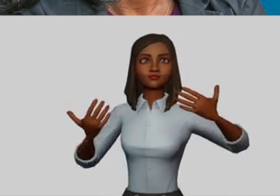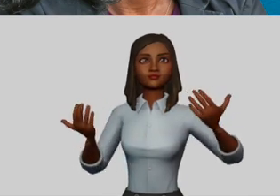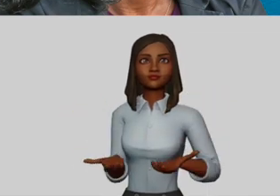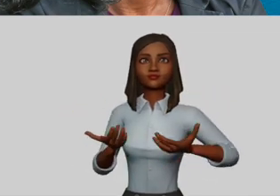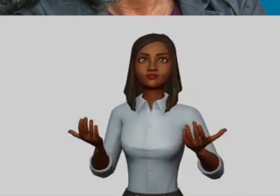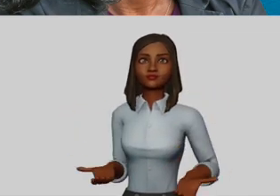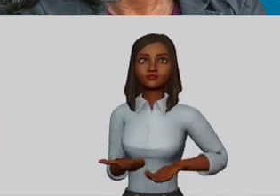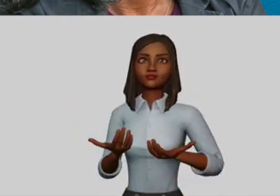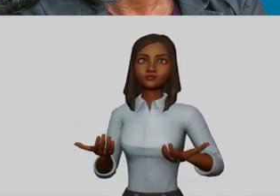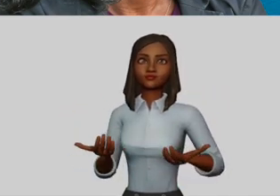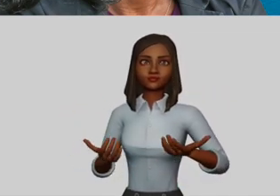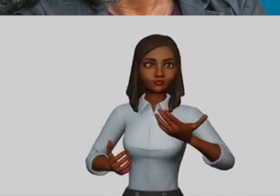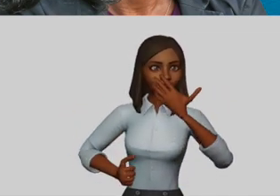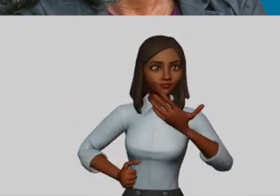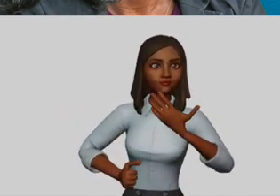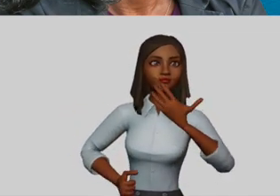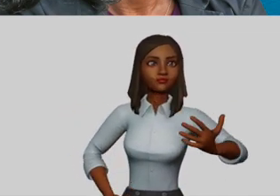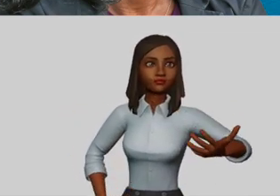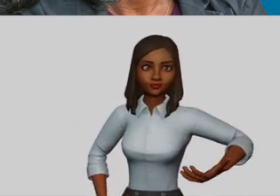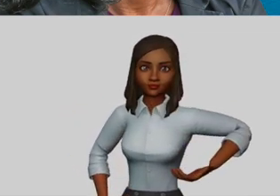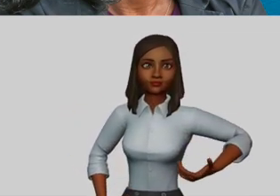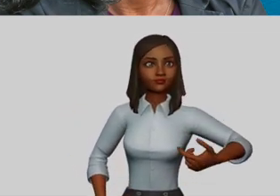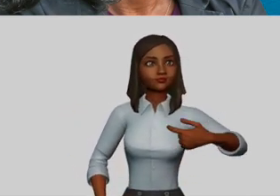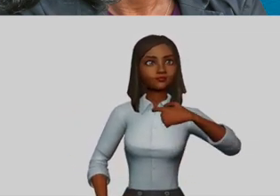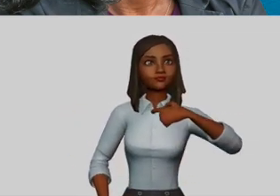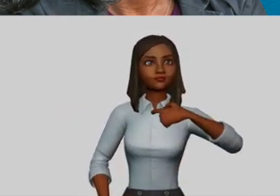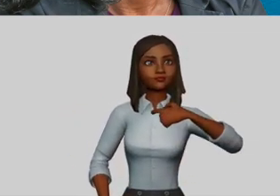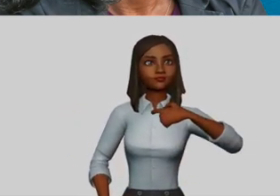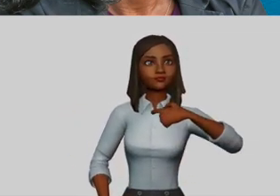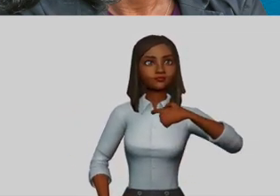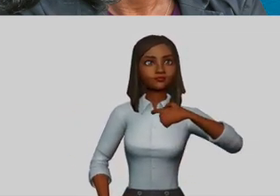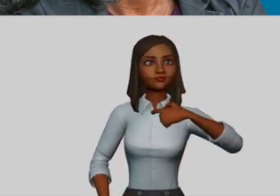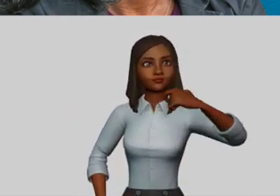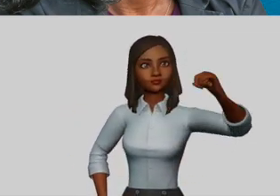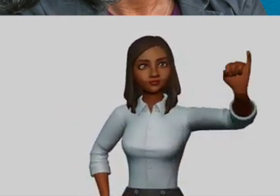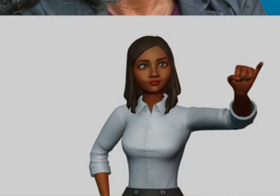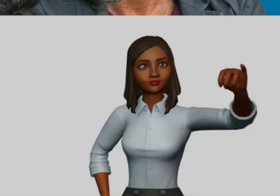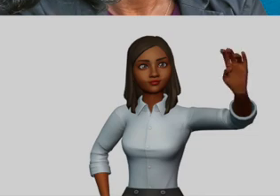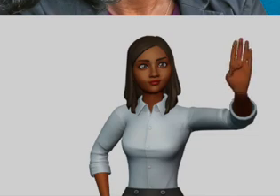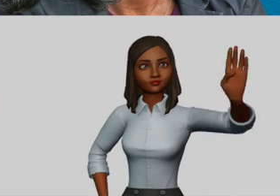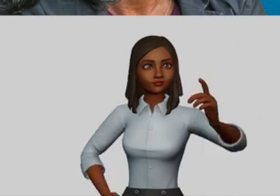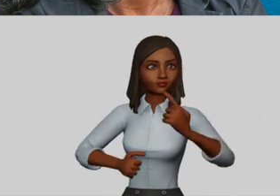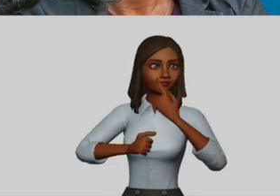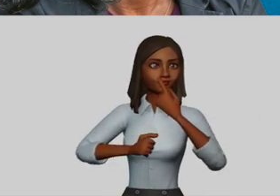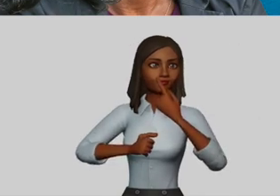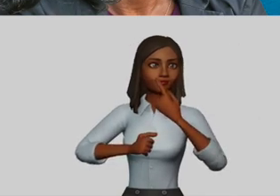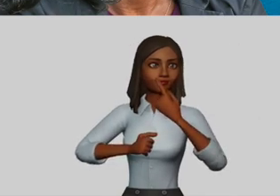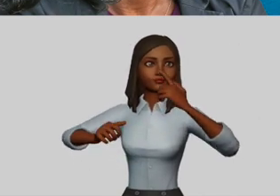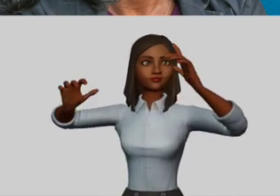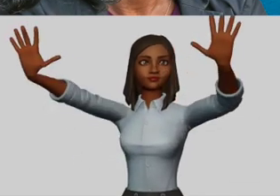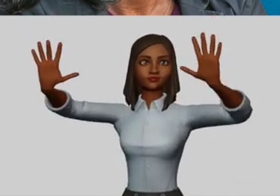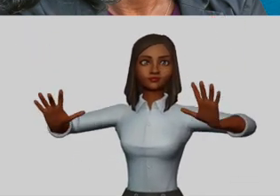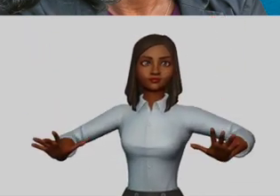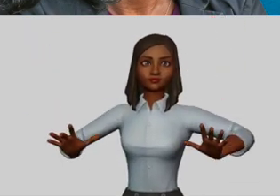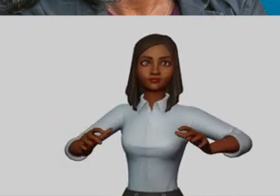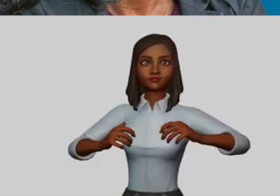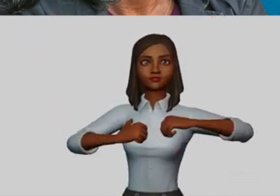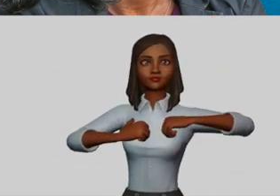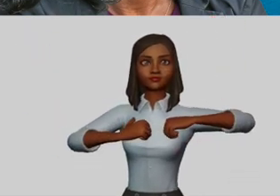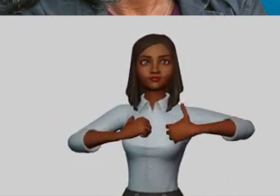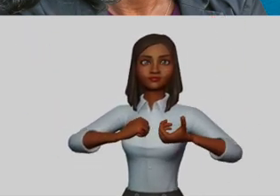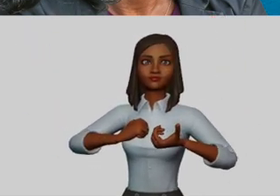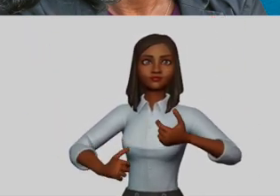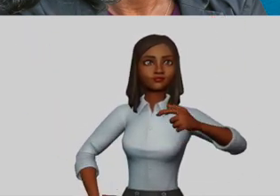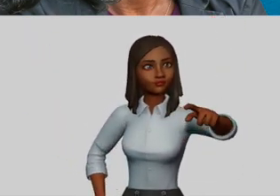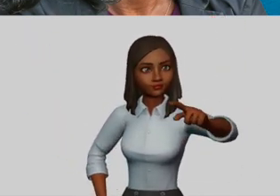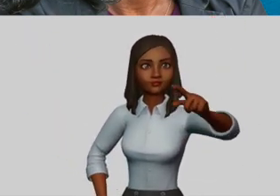confrontamientos con mis profesores de ciencias, que fuimos back and forth, y resulta que de verdad, después de